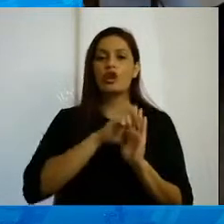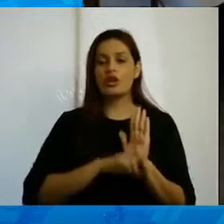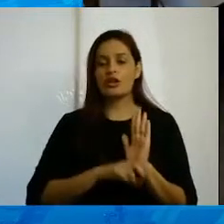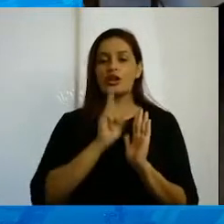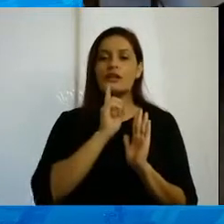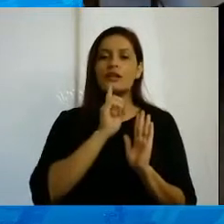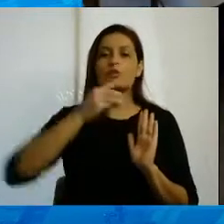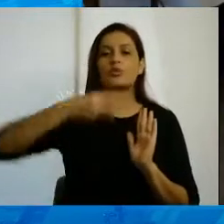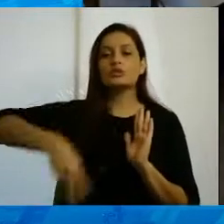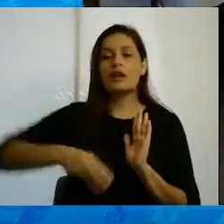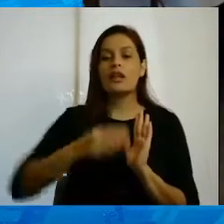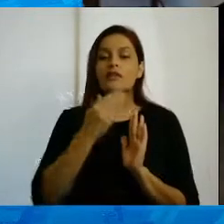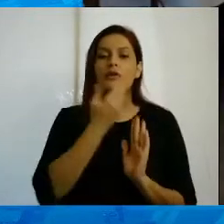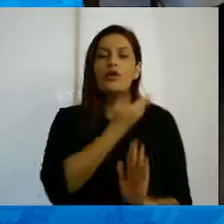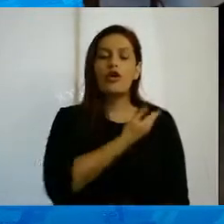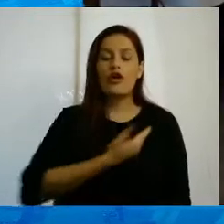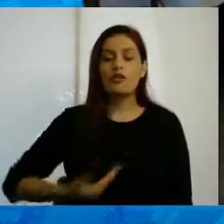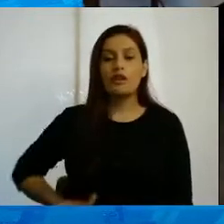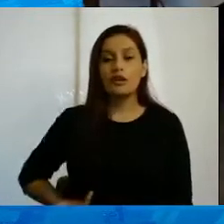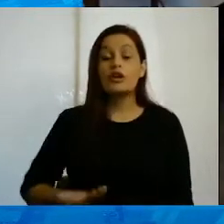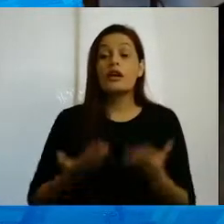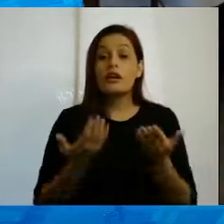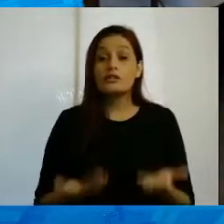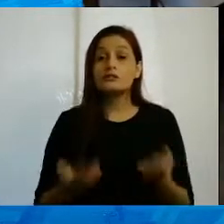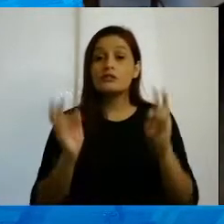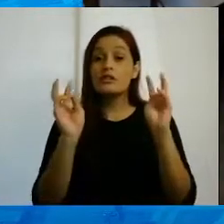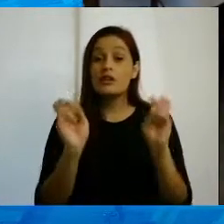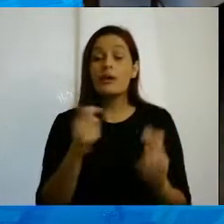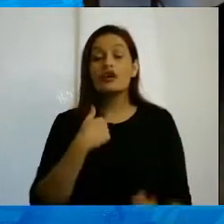como el gobierno. Y en ese sentido creo que